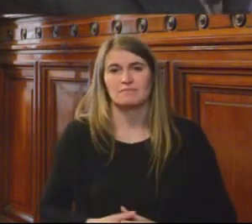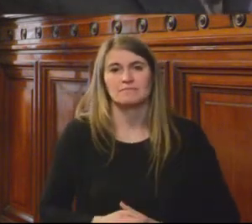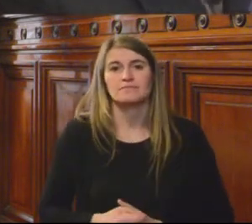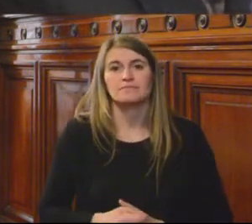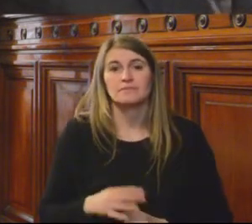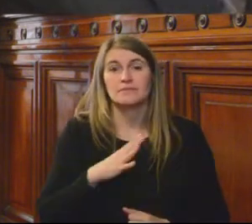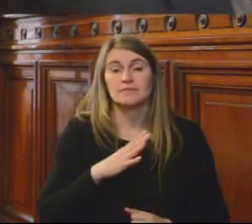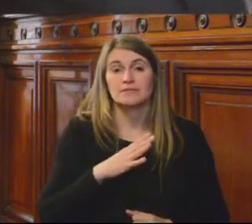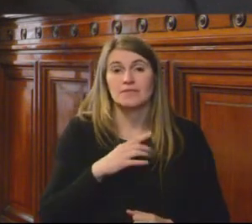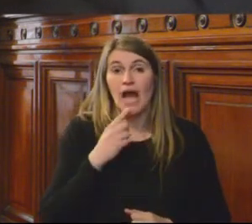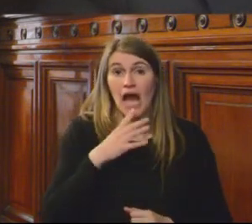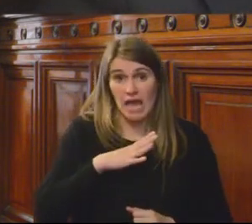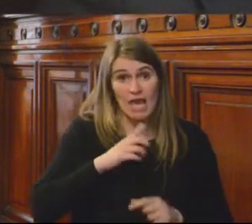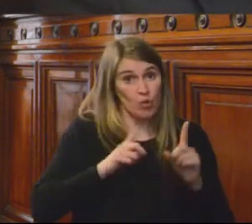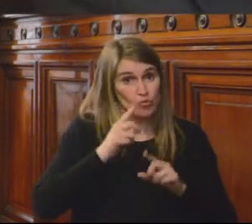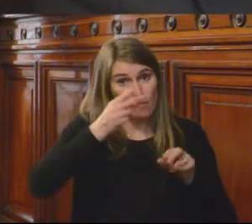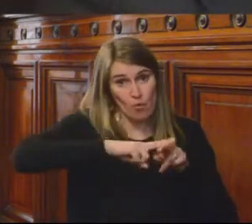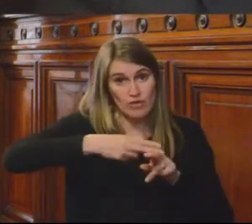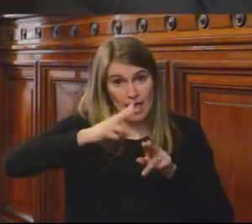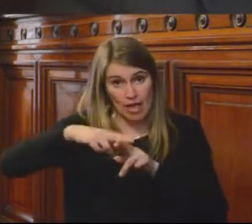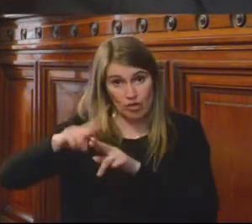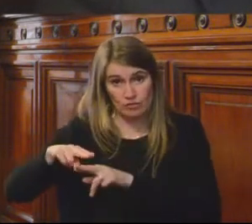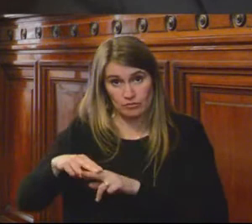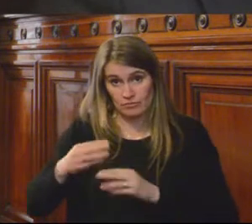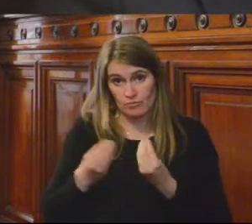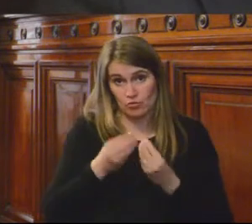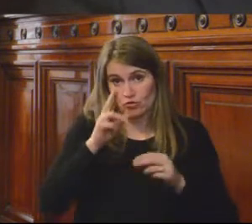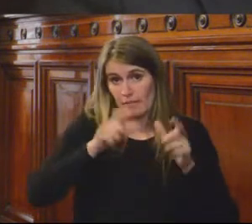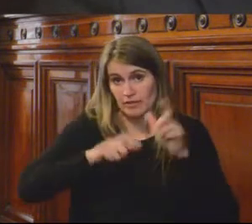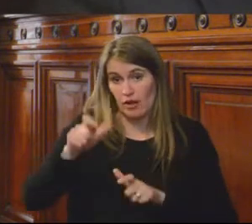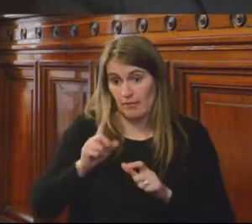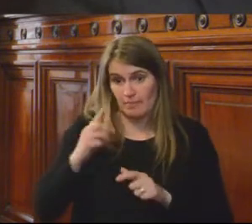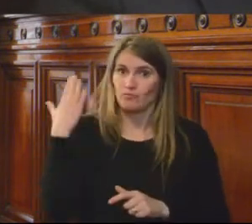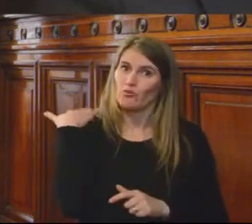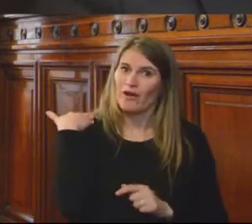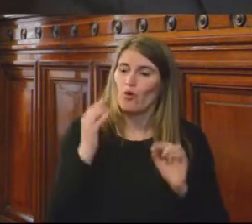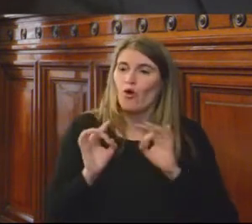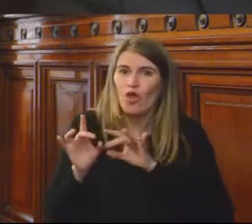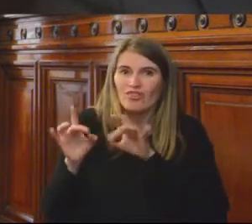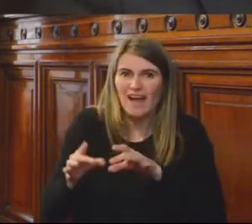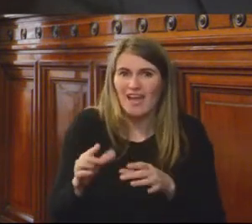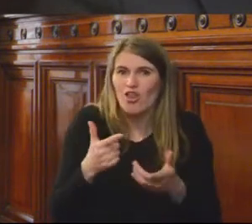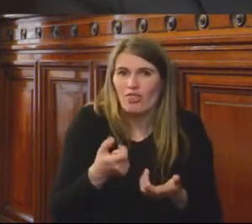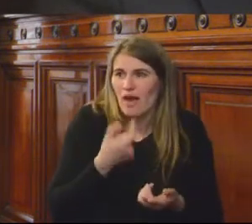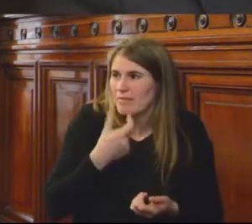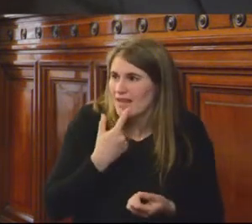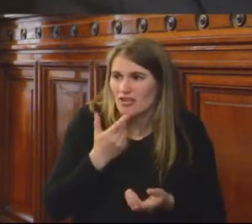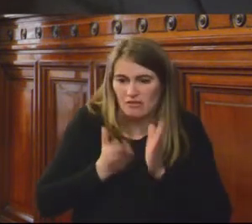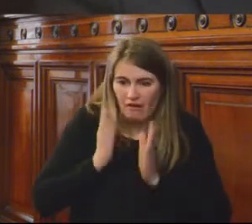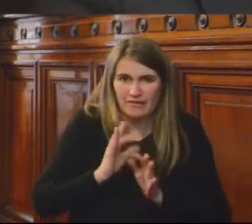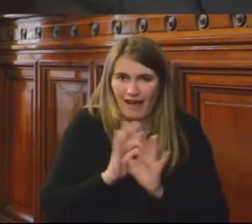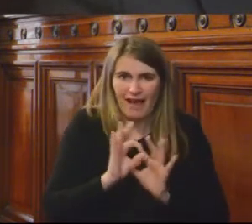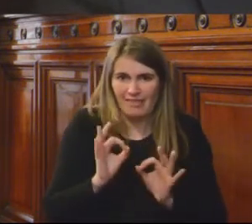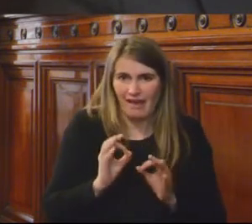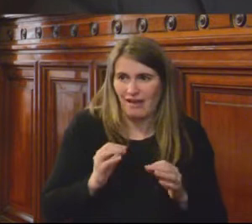en el Zulia hay fallecidos, reclusos fallecidos también por sufrir de tuberculosis y que no se les da ningún tipo de atención médica.